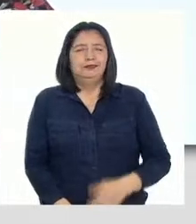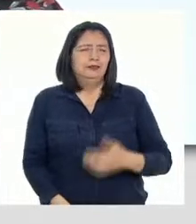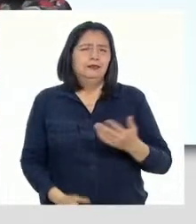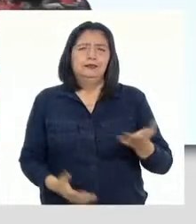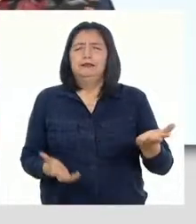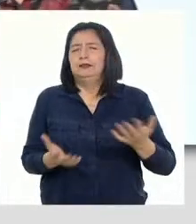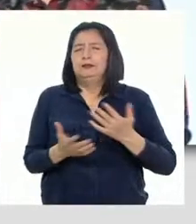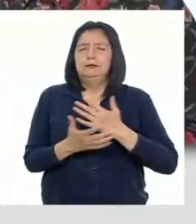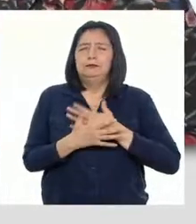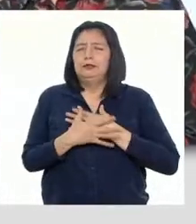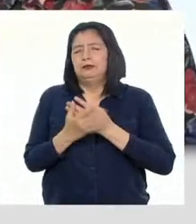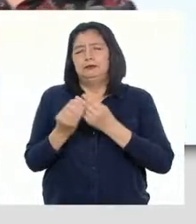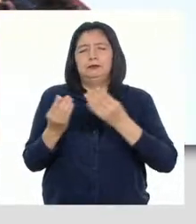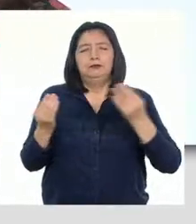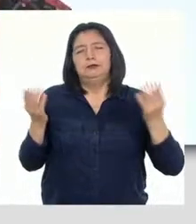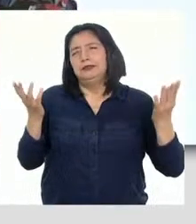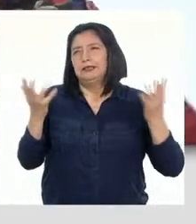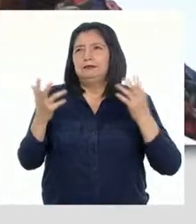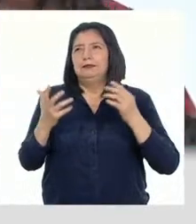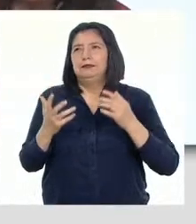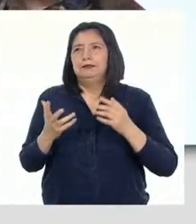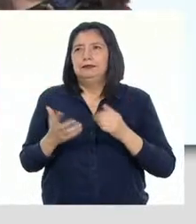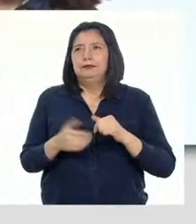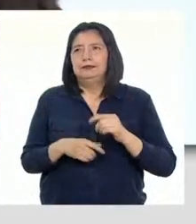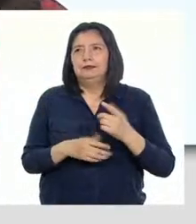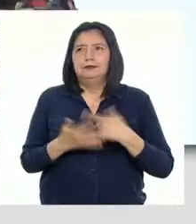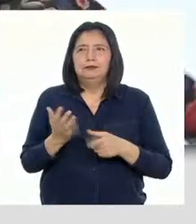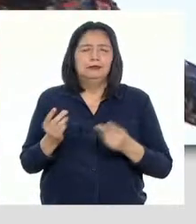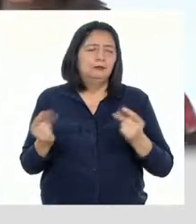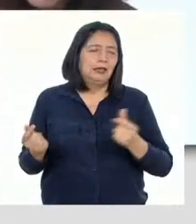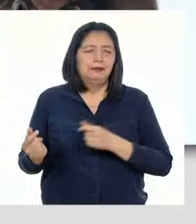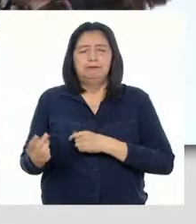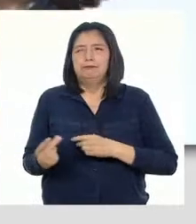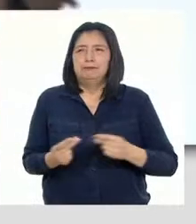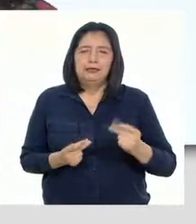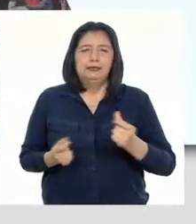Fuiste mío tantas veces.